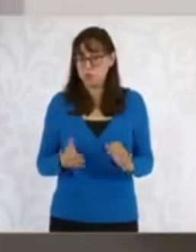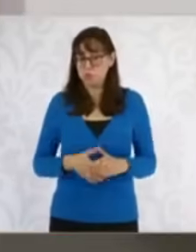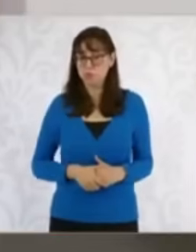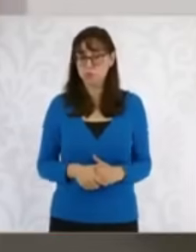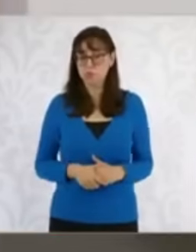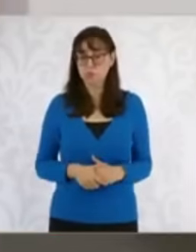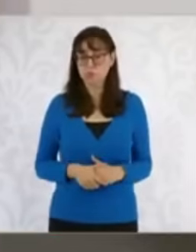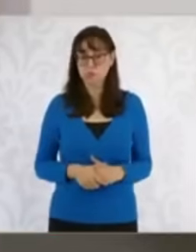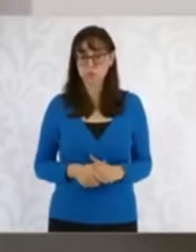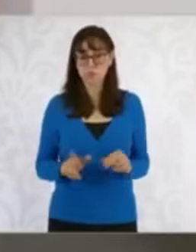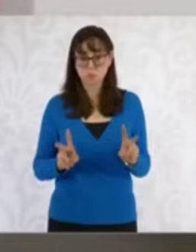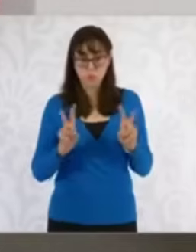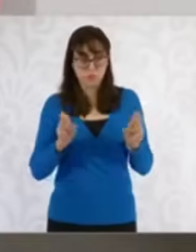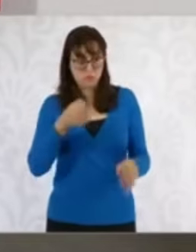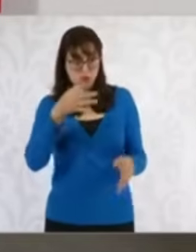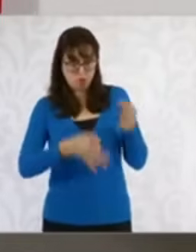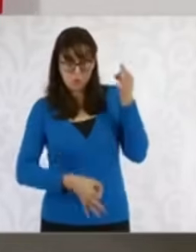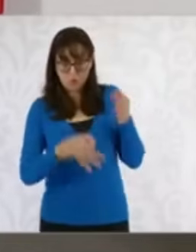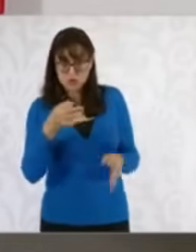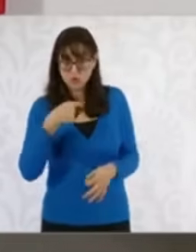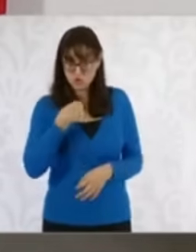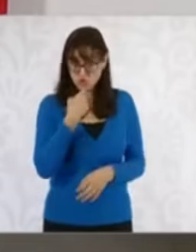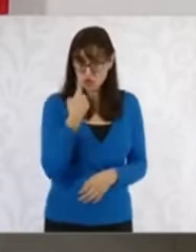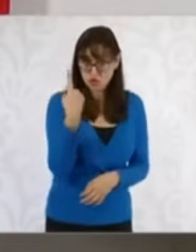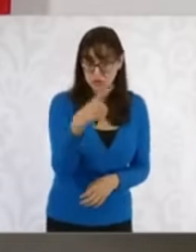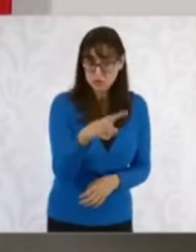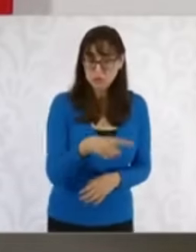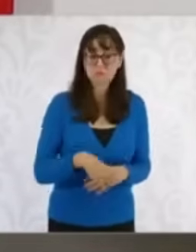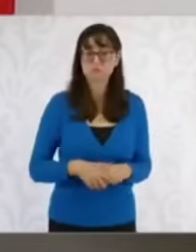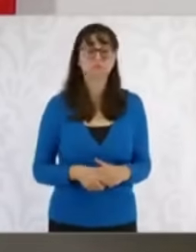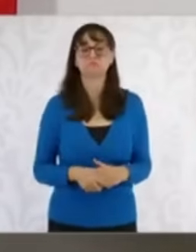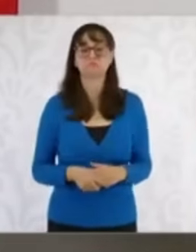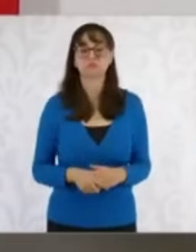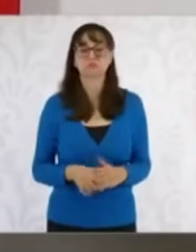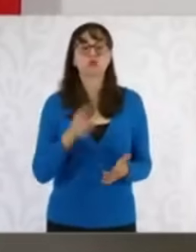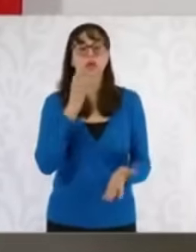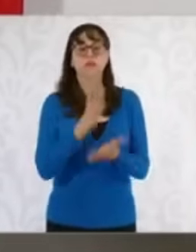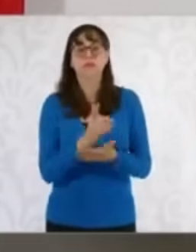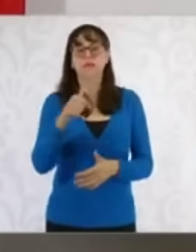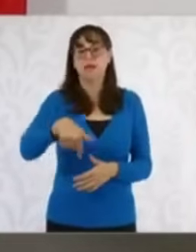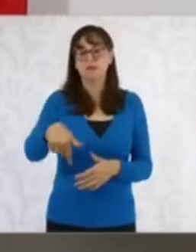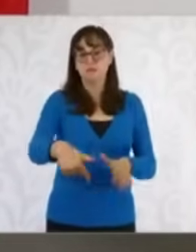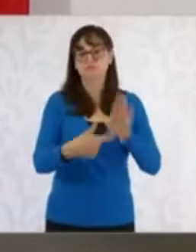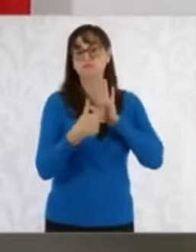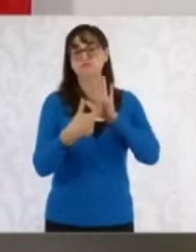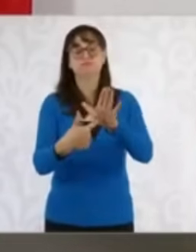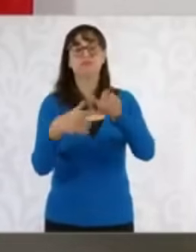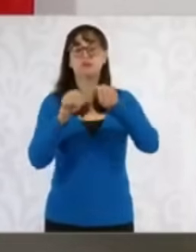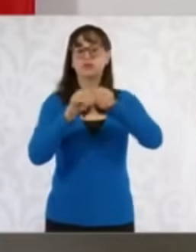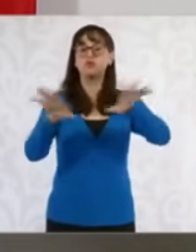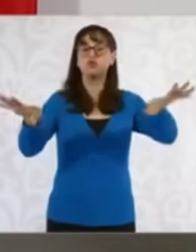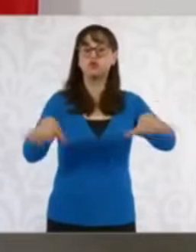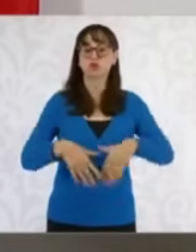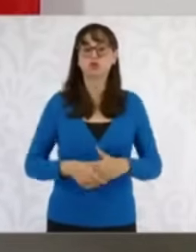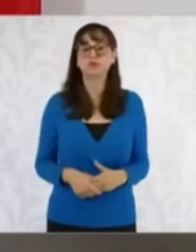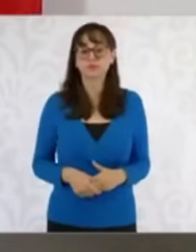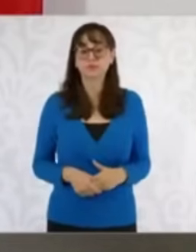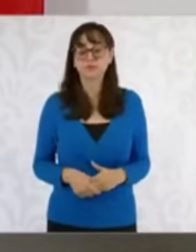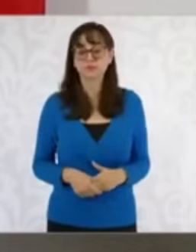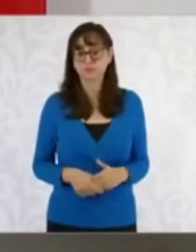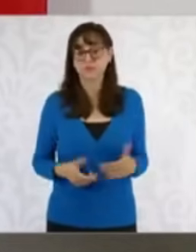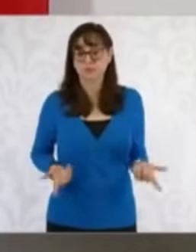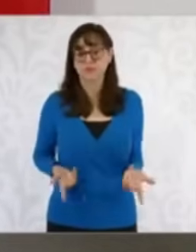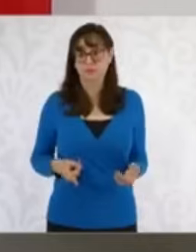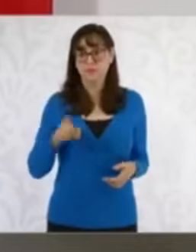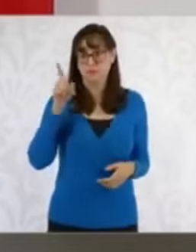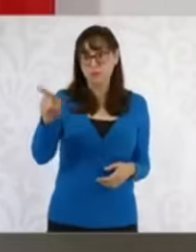la parte penal, ni mucho menos, ni las denuncias, pero sí la denuncia pública de cómo este grupo del